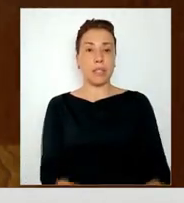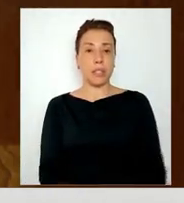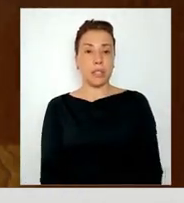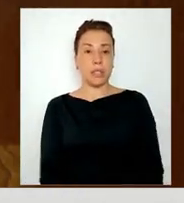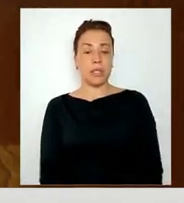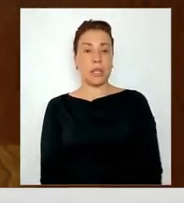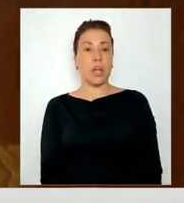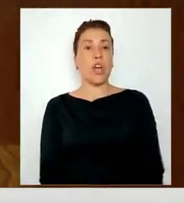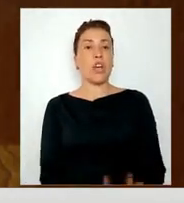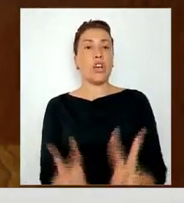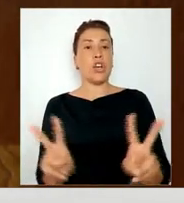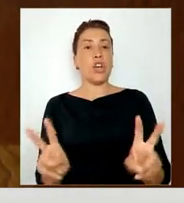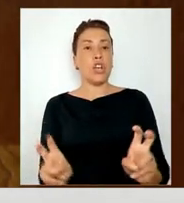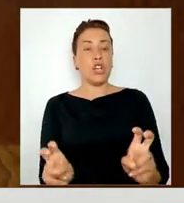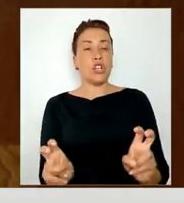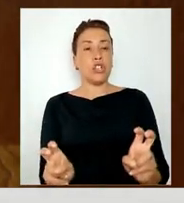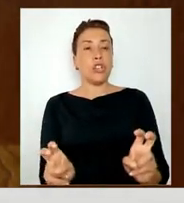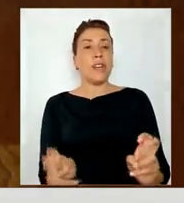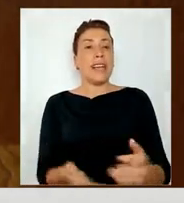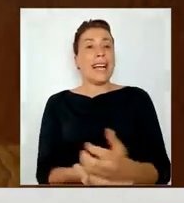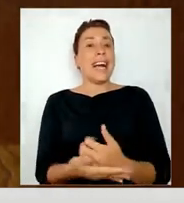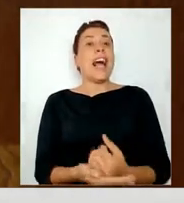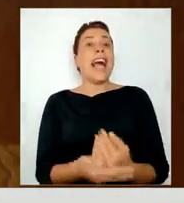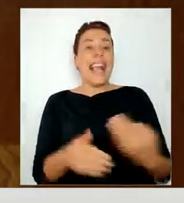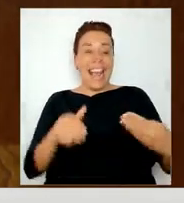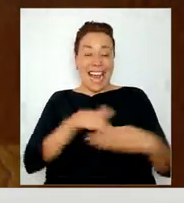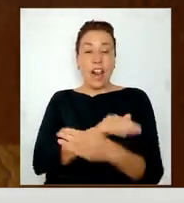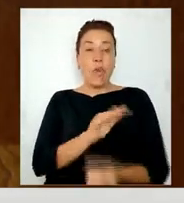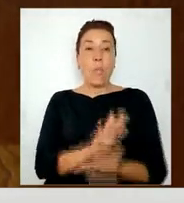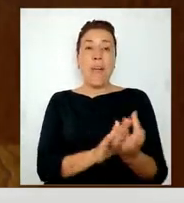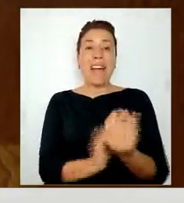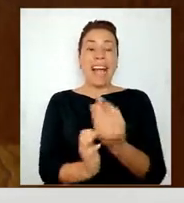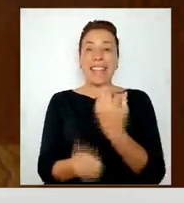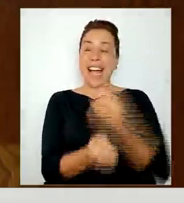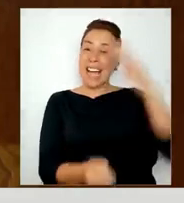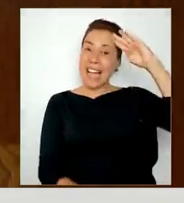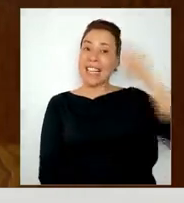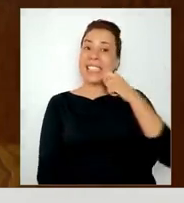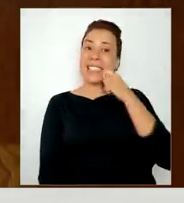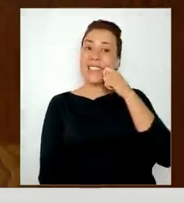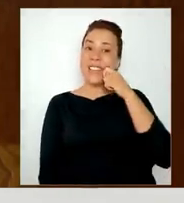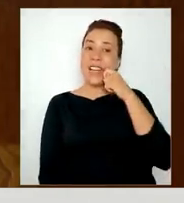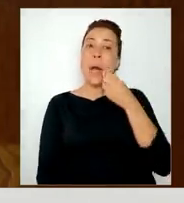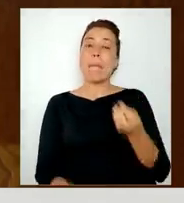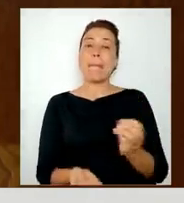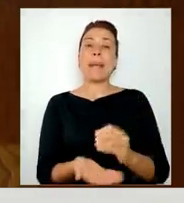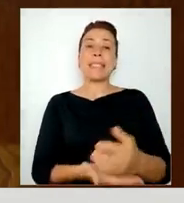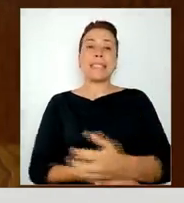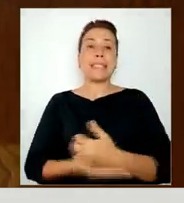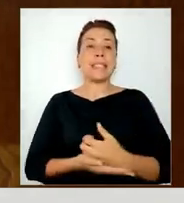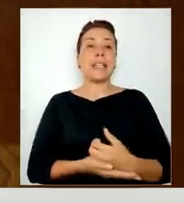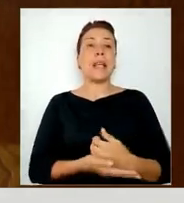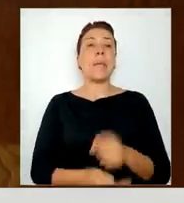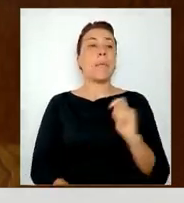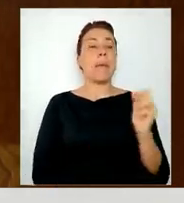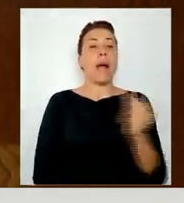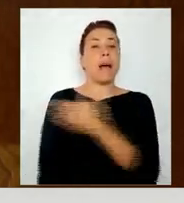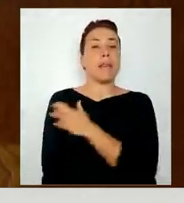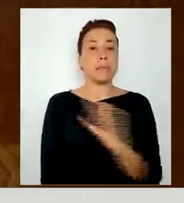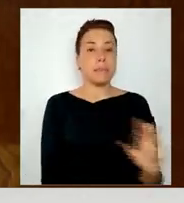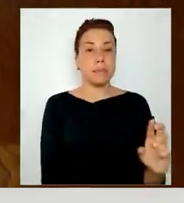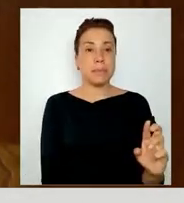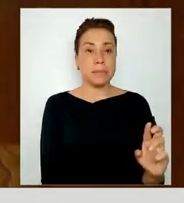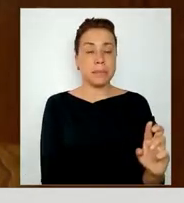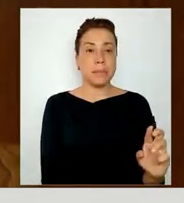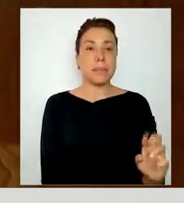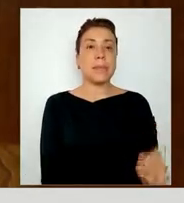la nueva dotación de carabineros significará una mayor recaudación de imposiciones previsionales las que llegarían en